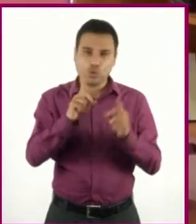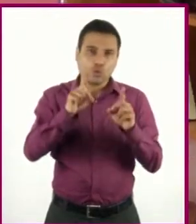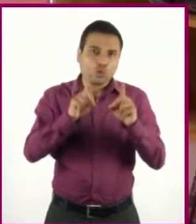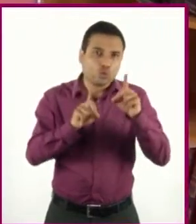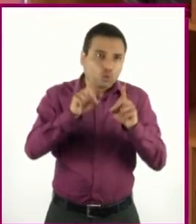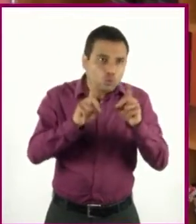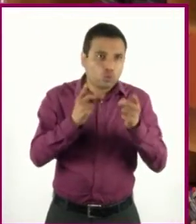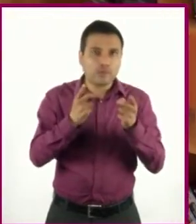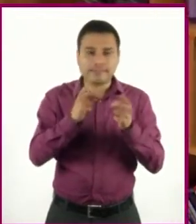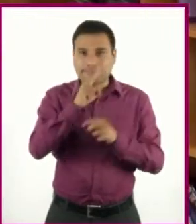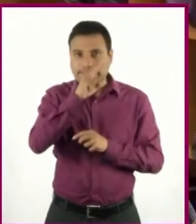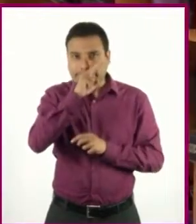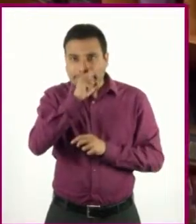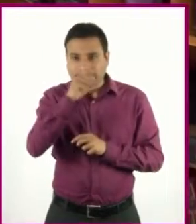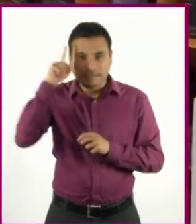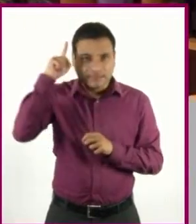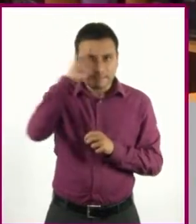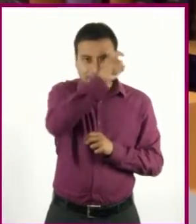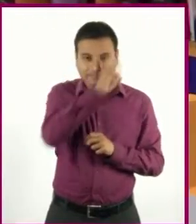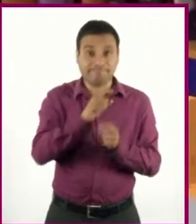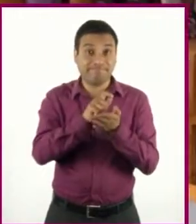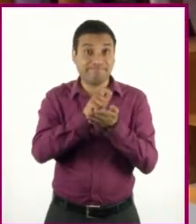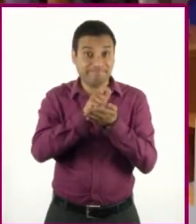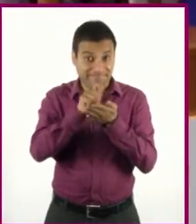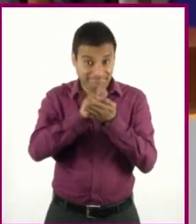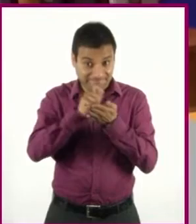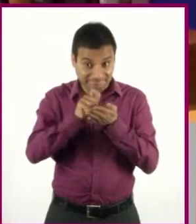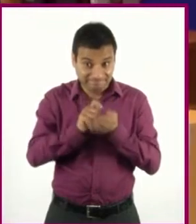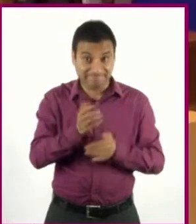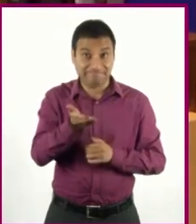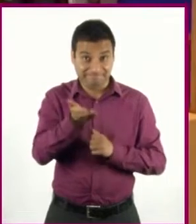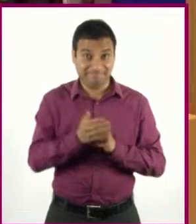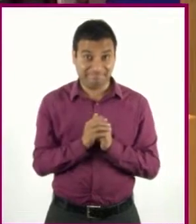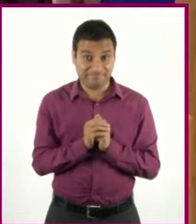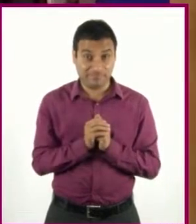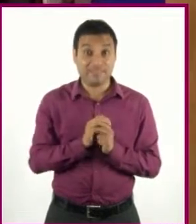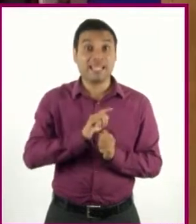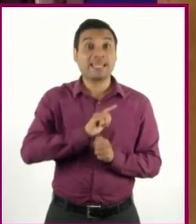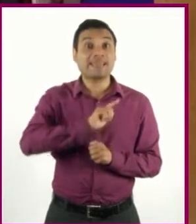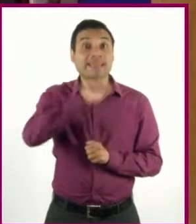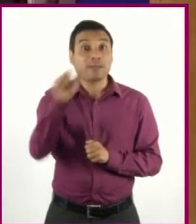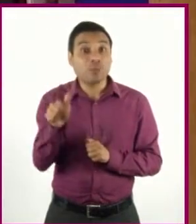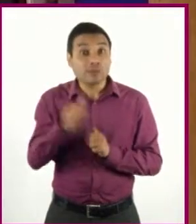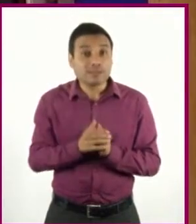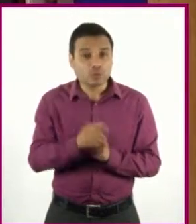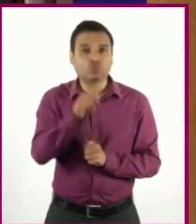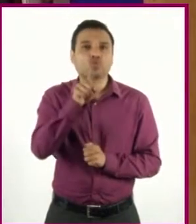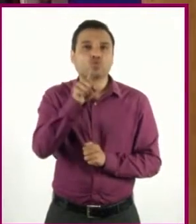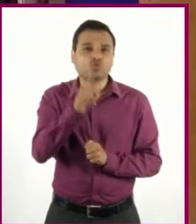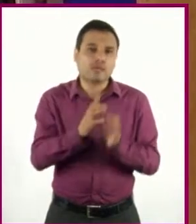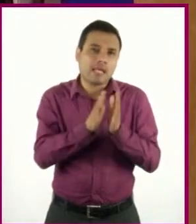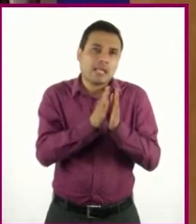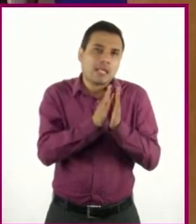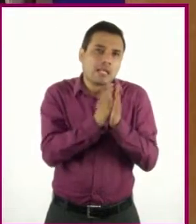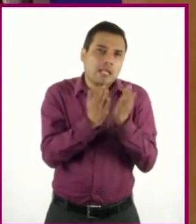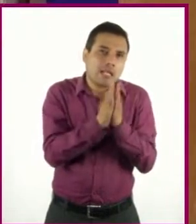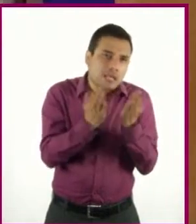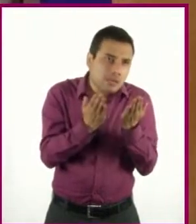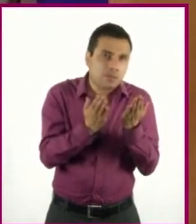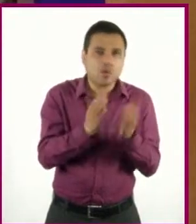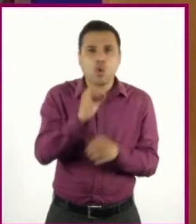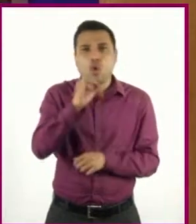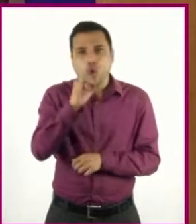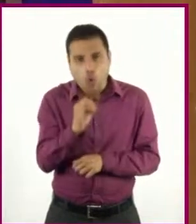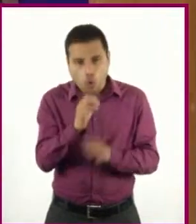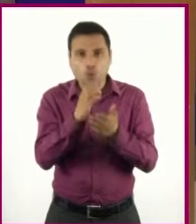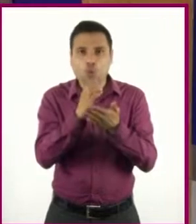dudas, inquietudes o dificultades que surjan al resolver los planteamientos, pues muchas de estas las podrán resolver al momento de consultar